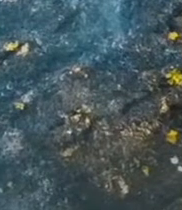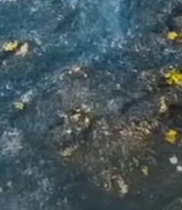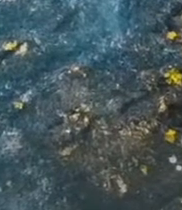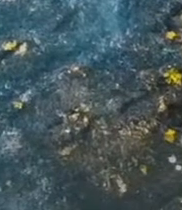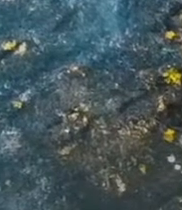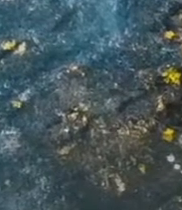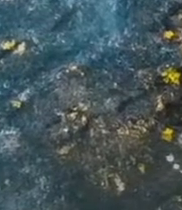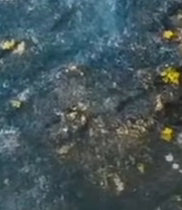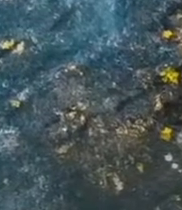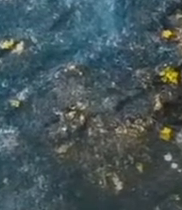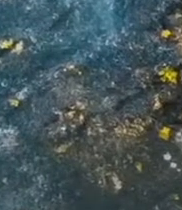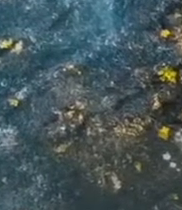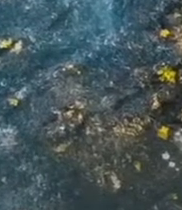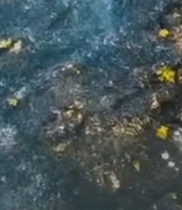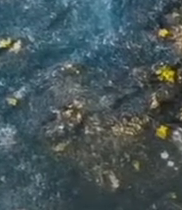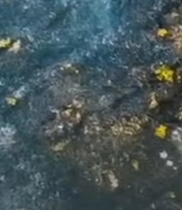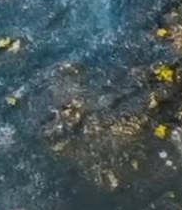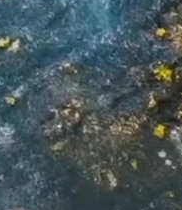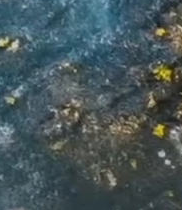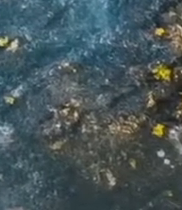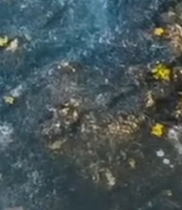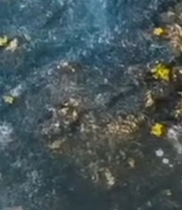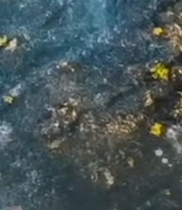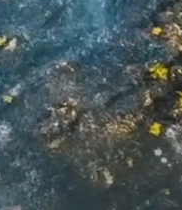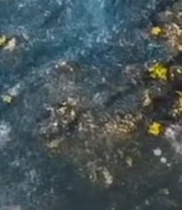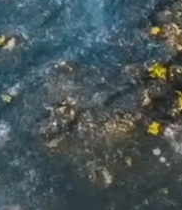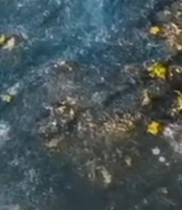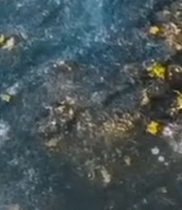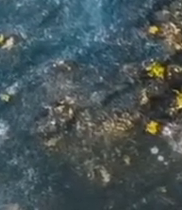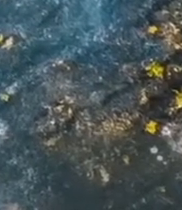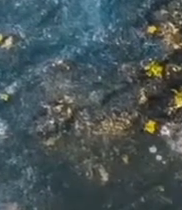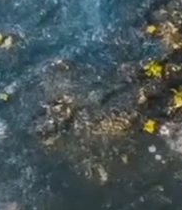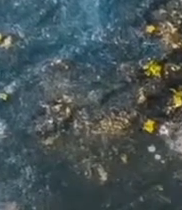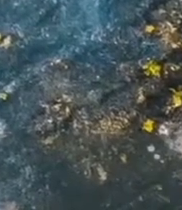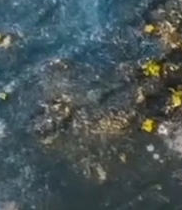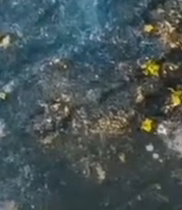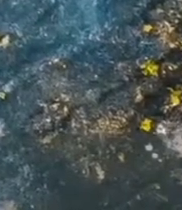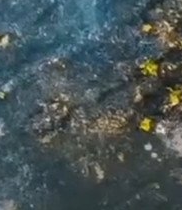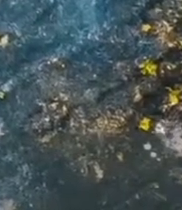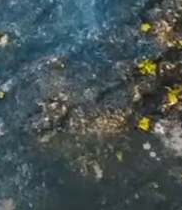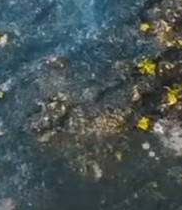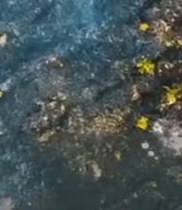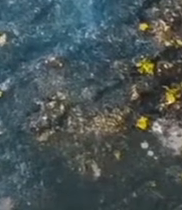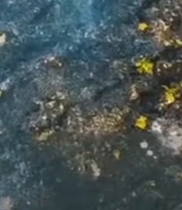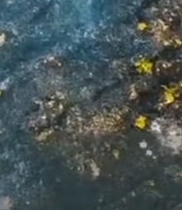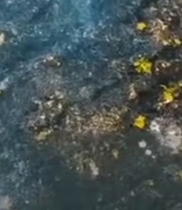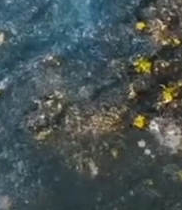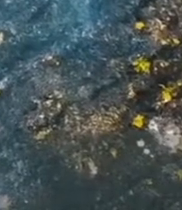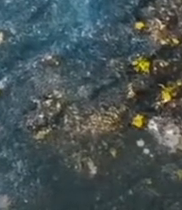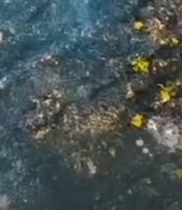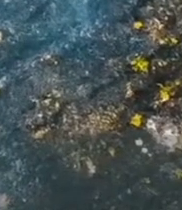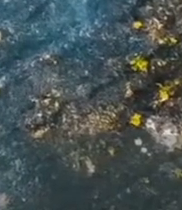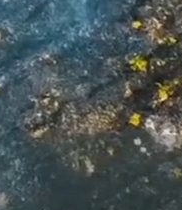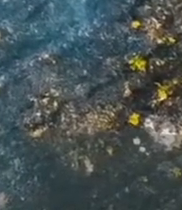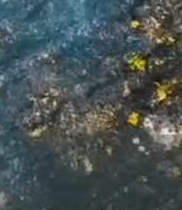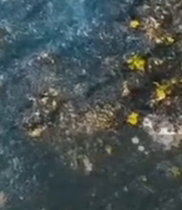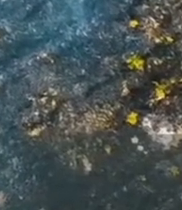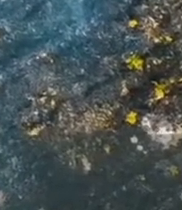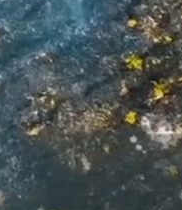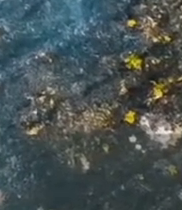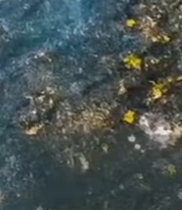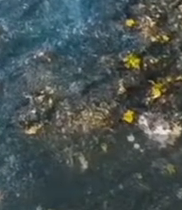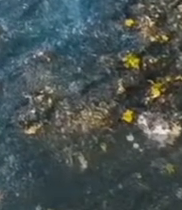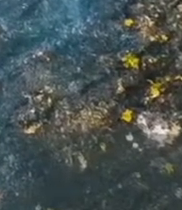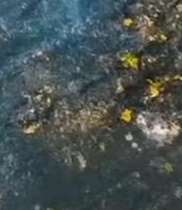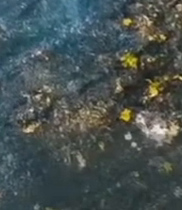la agricultura y el medio ambiente. También se ha hecho más para frenar el cambio climático que cualquier otra acción humana hasta la